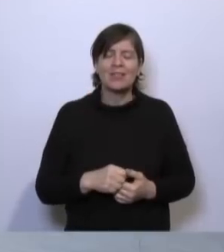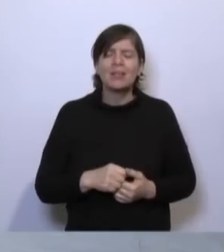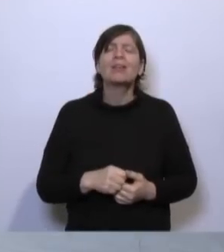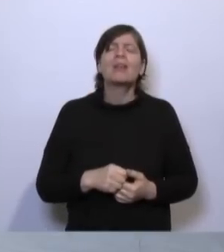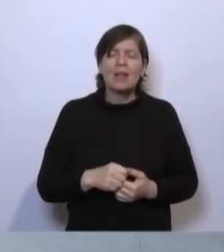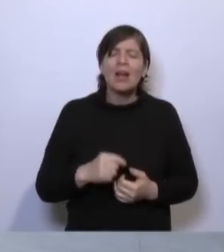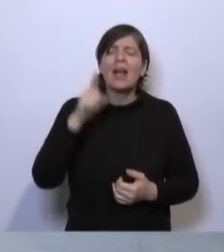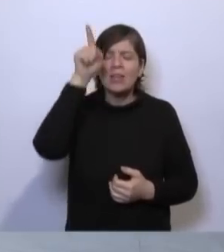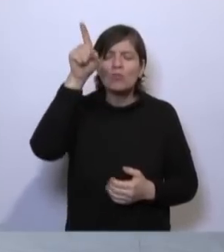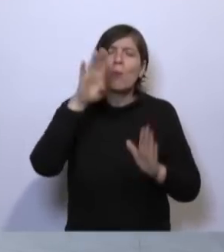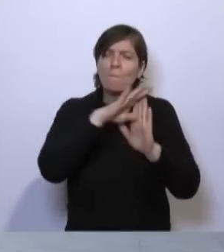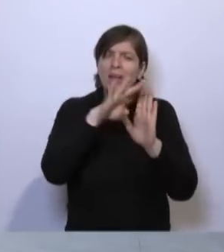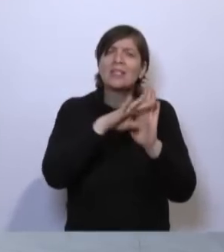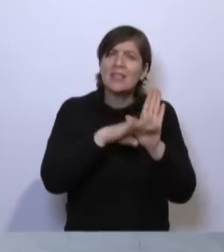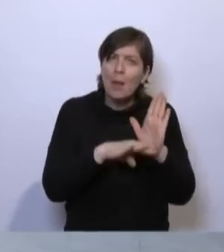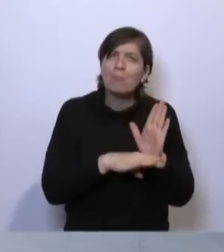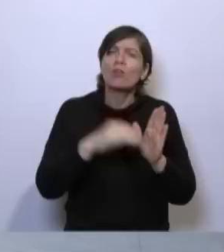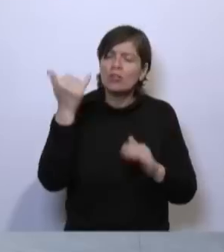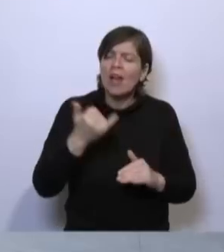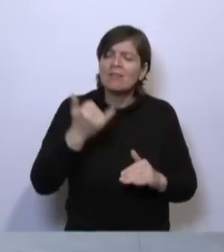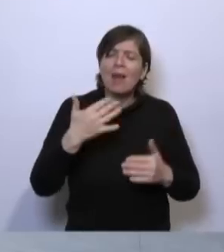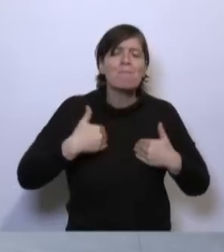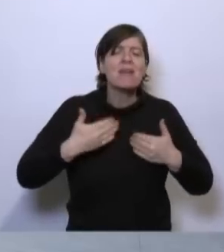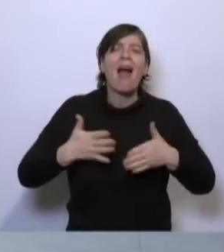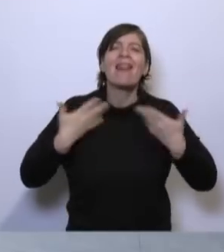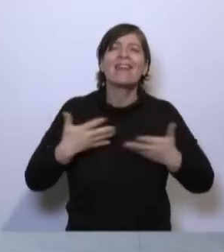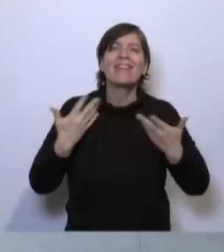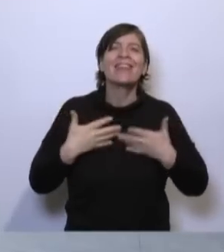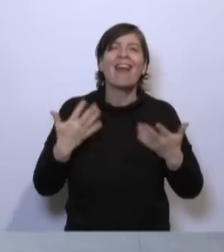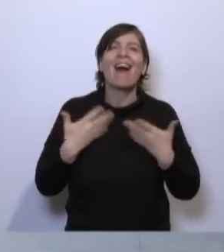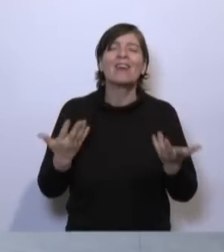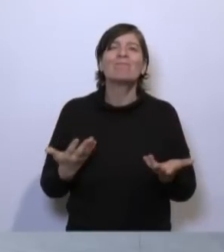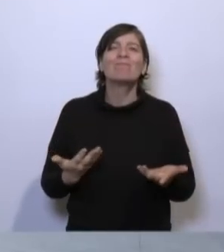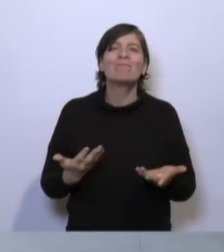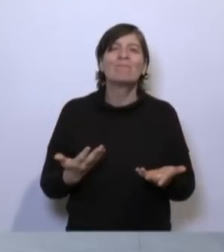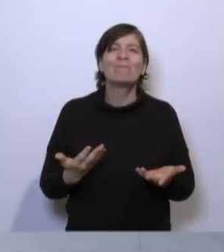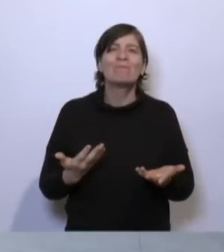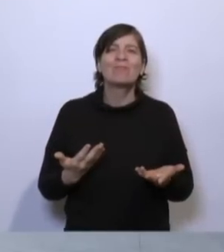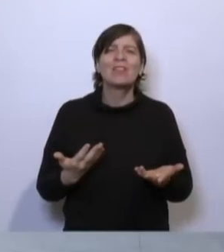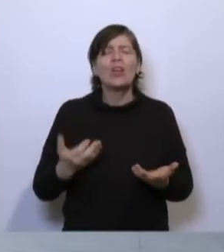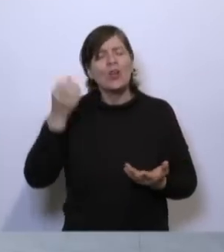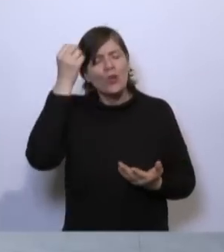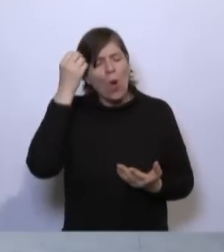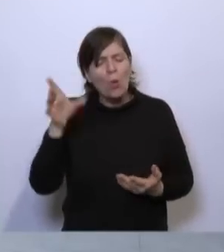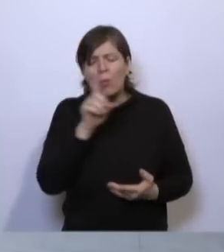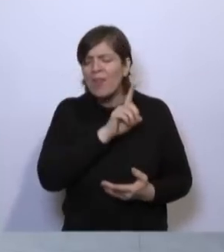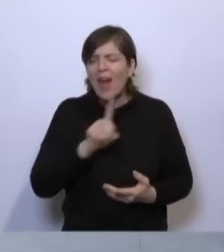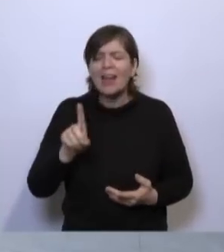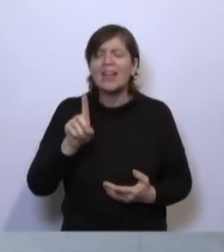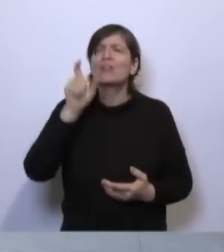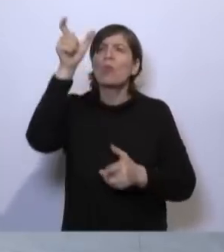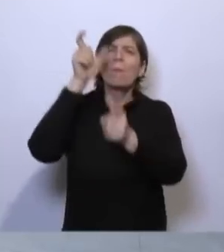En tus preceptos está mi alegría. No olvidaré tus